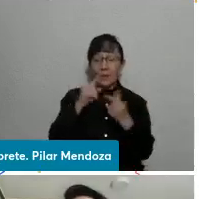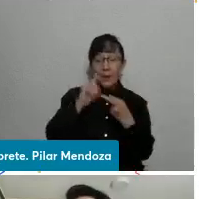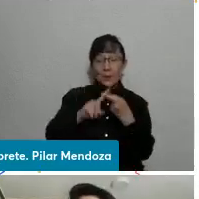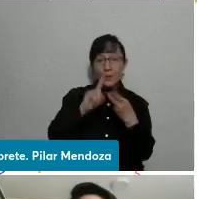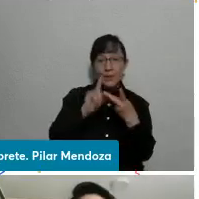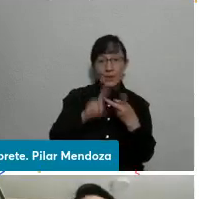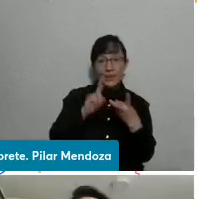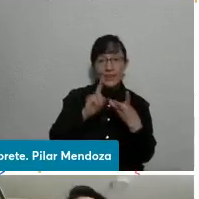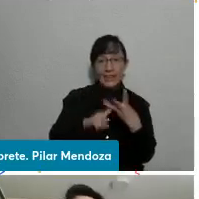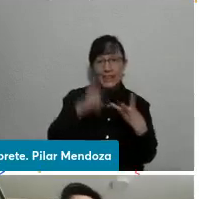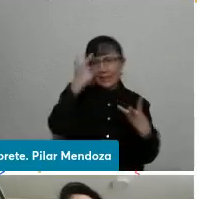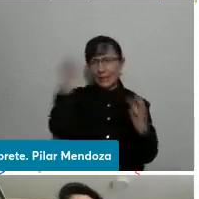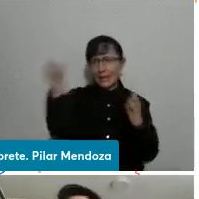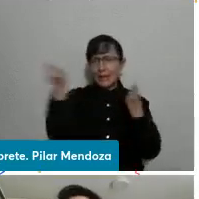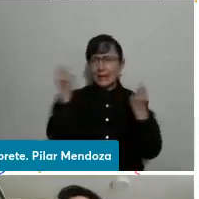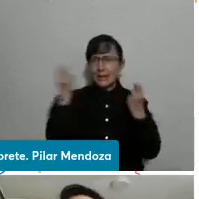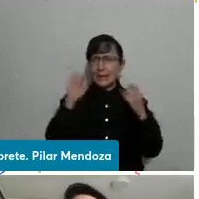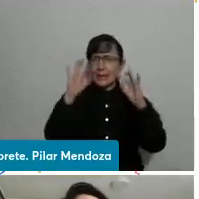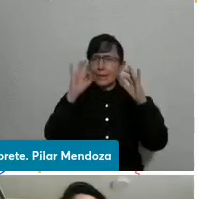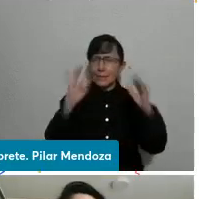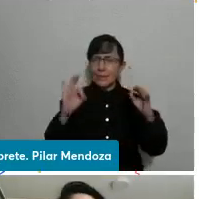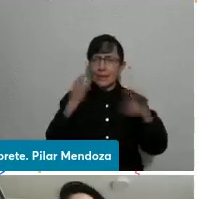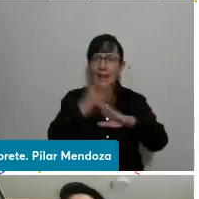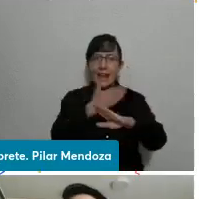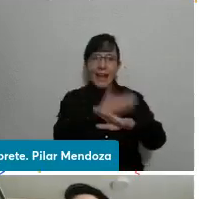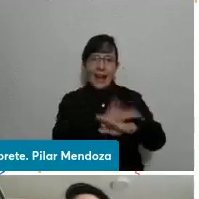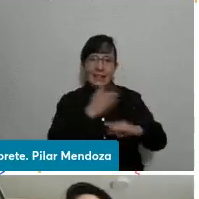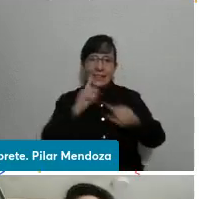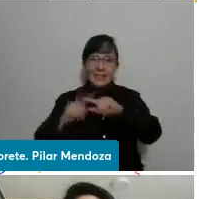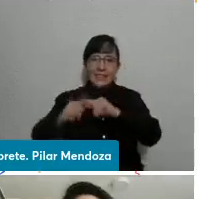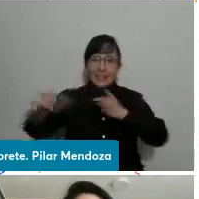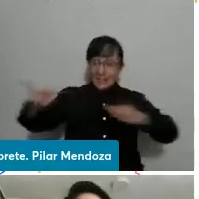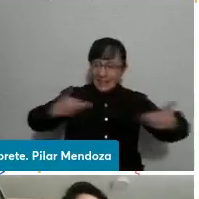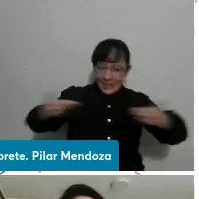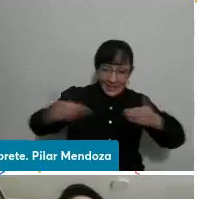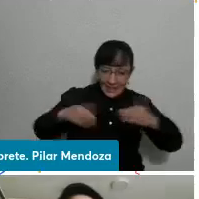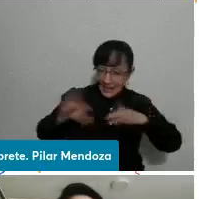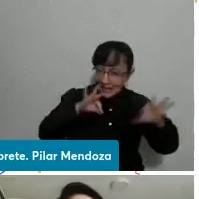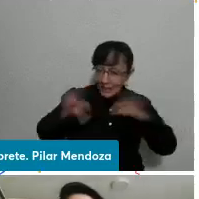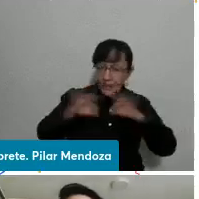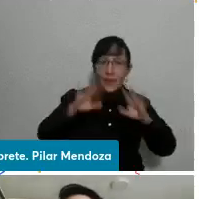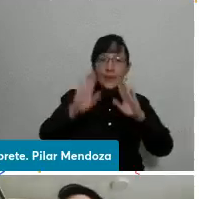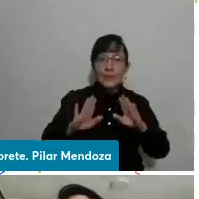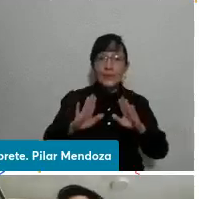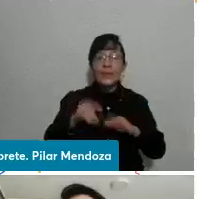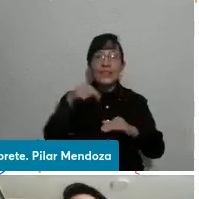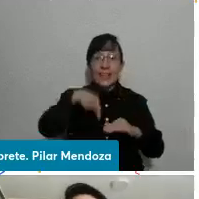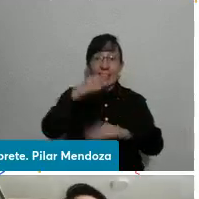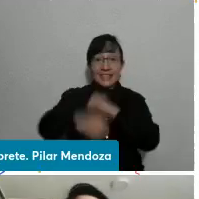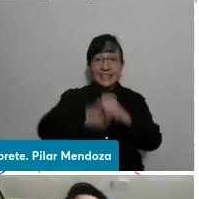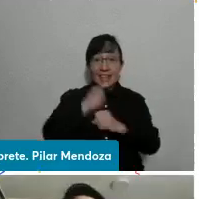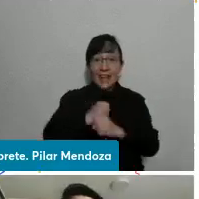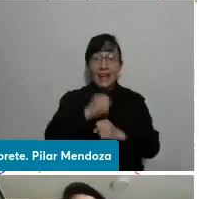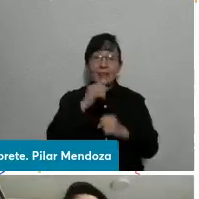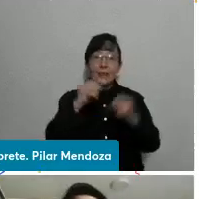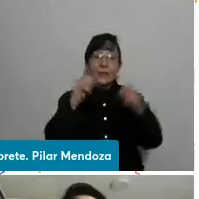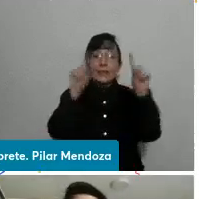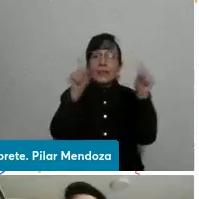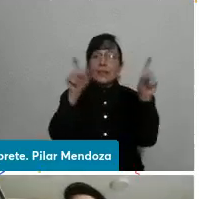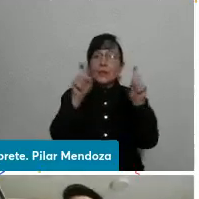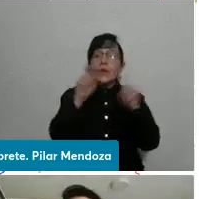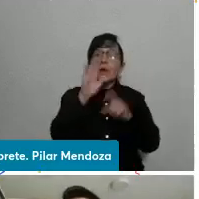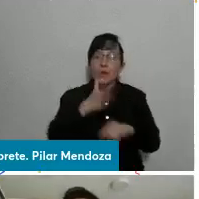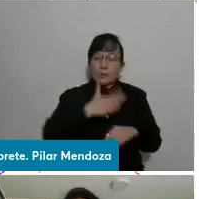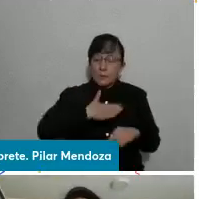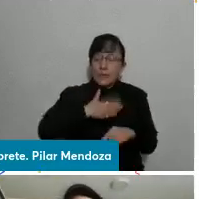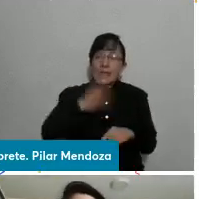grandes estrategias que fueron seleccionadas en Mi Experiencia Cuenta de este año y nos van a explicar y contar un poquito